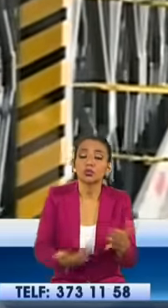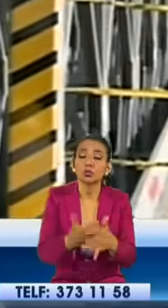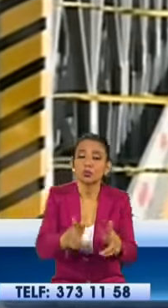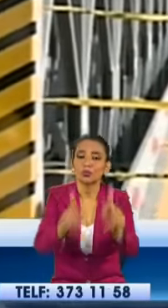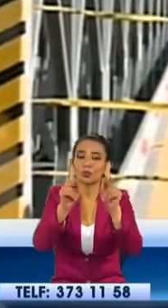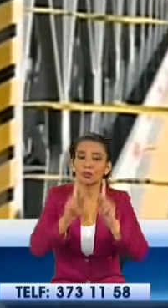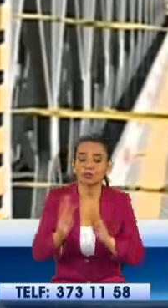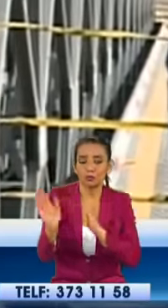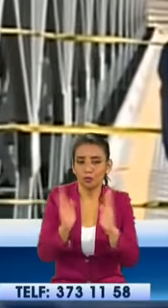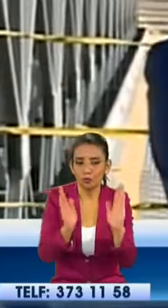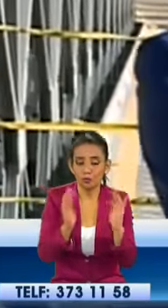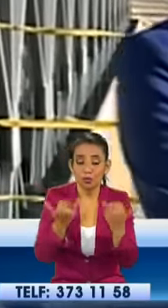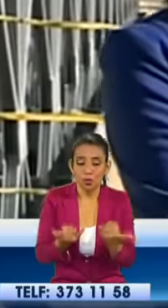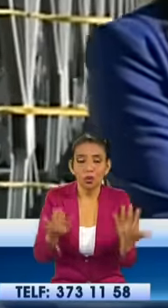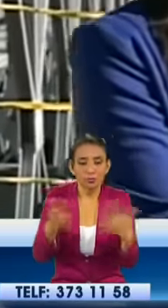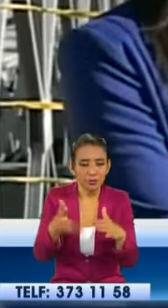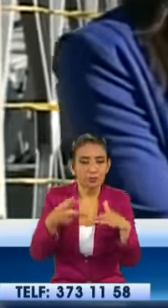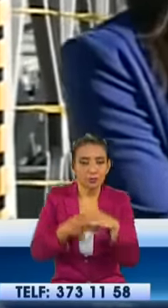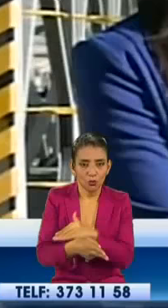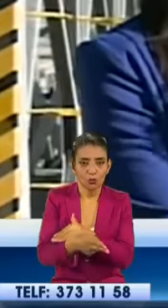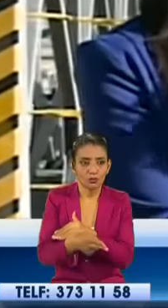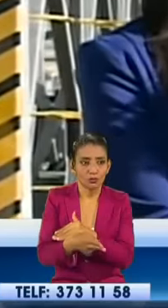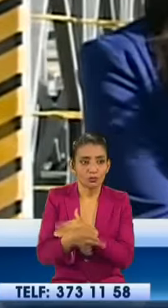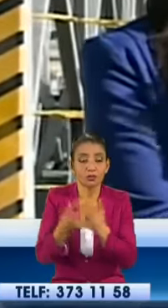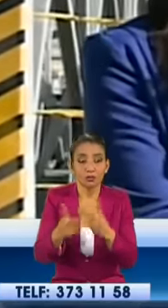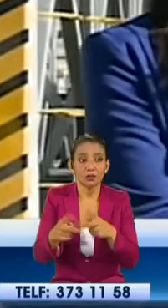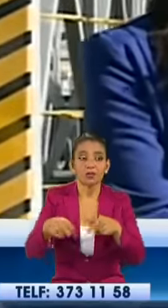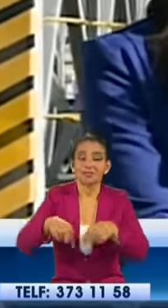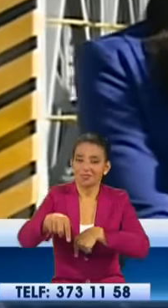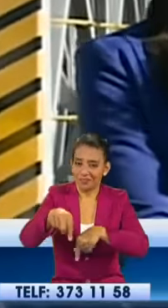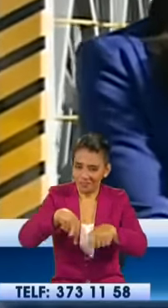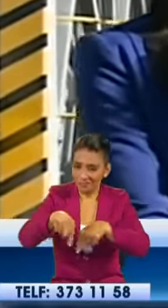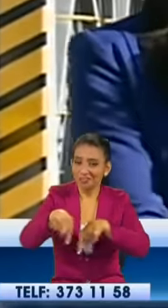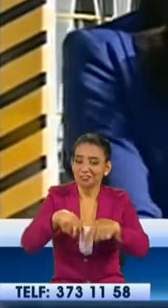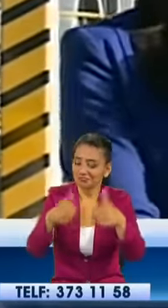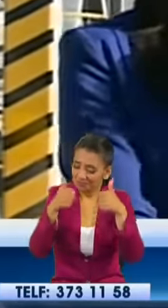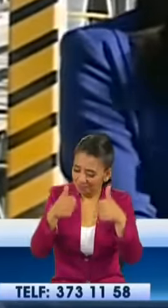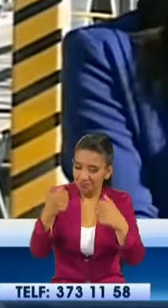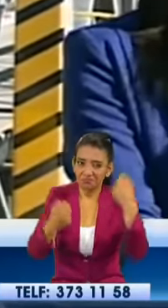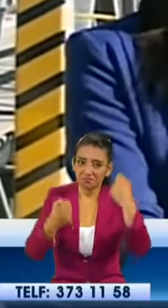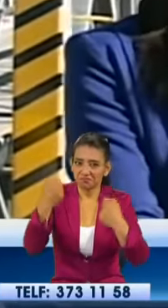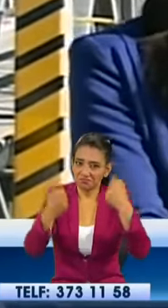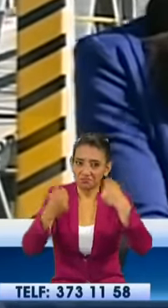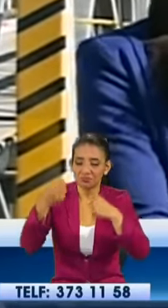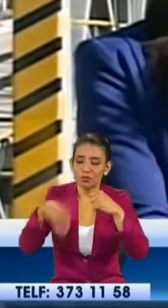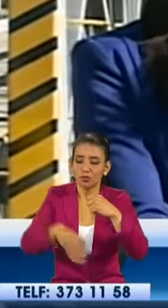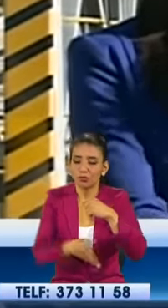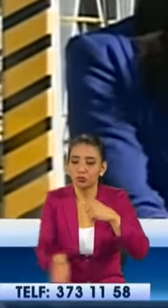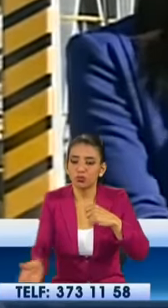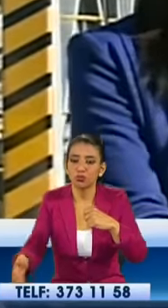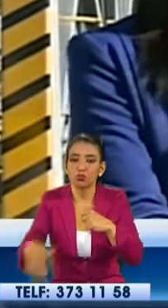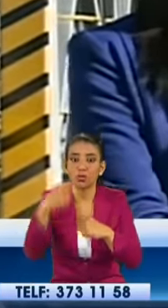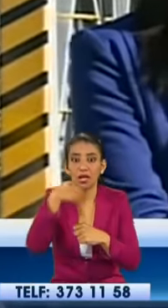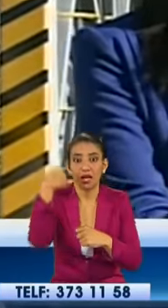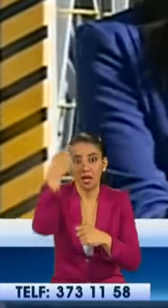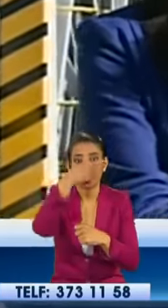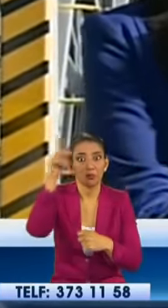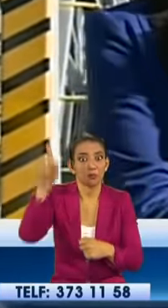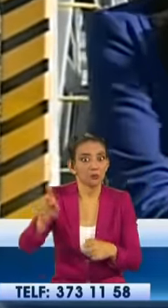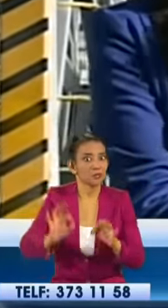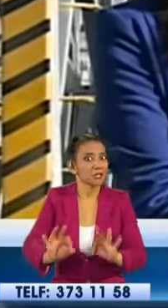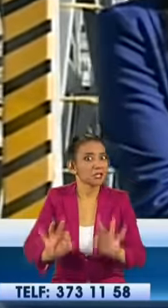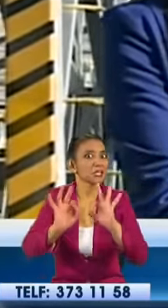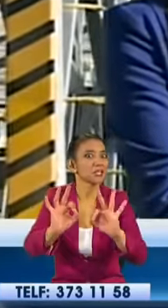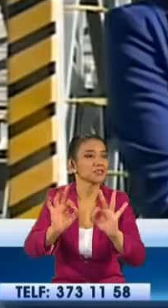provisional. Estamos el día de hoy también habilitando al tráfico el deprimido del intercambiador Carapungo, que es